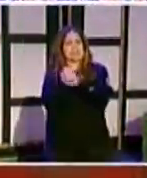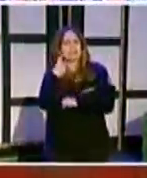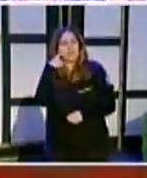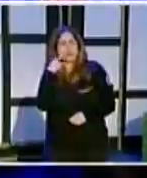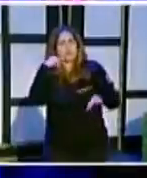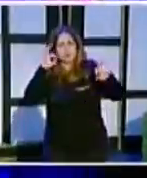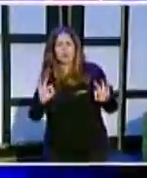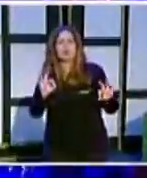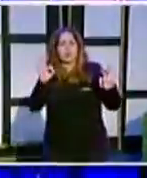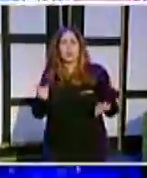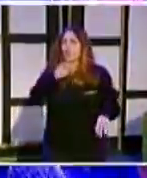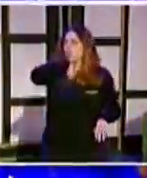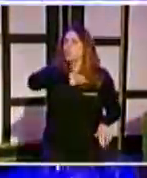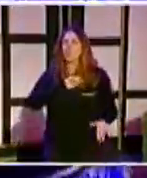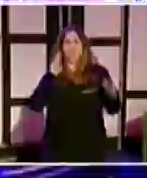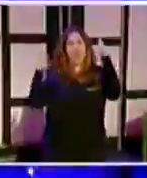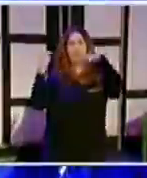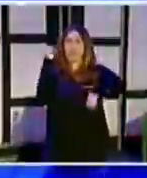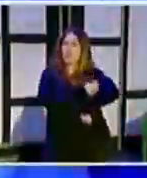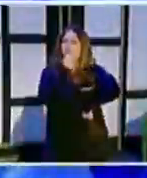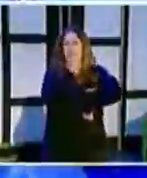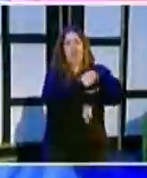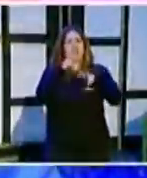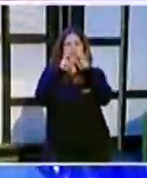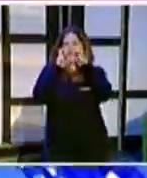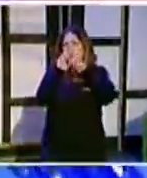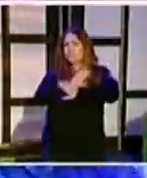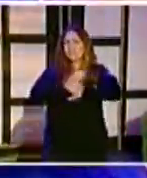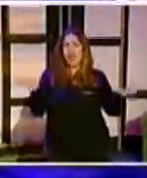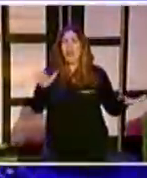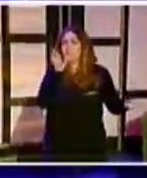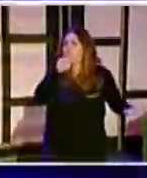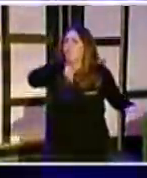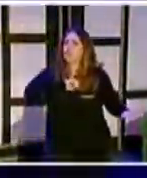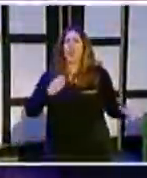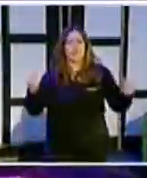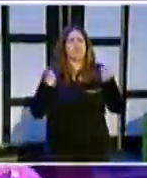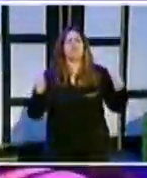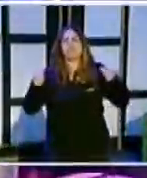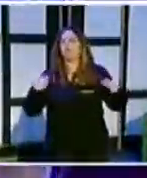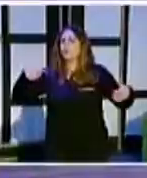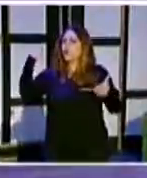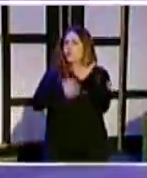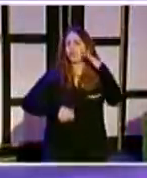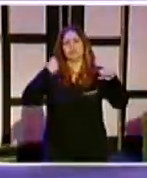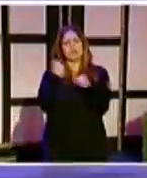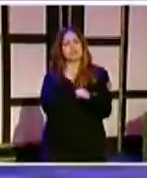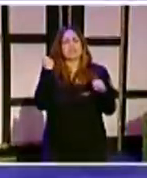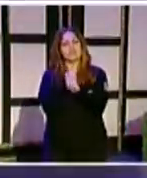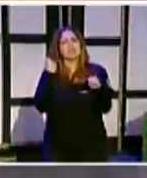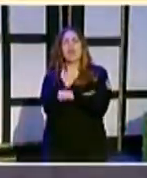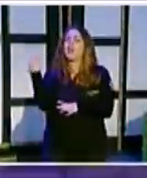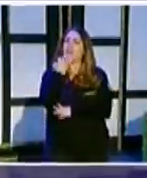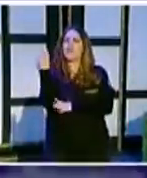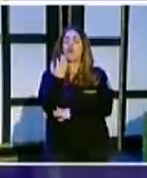trabajadores. He pasado mala Navidad, se me parte la vida yendo a trabajar. Y cuando